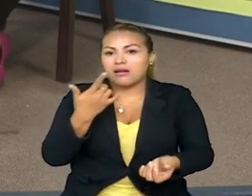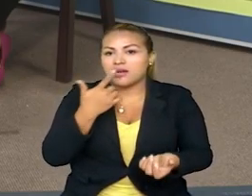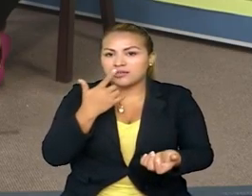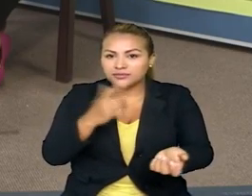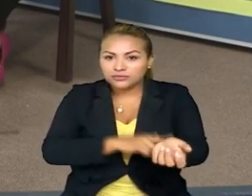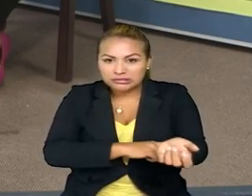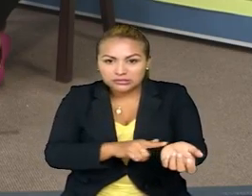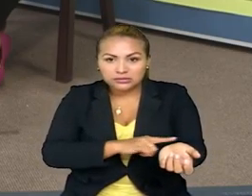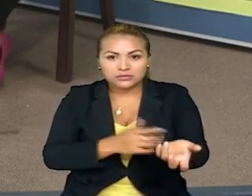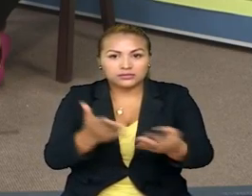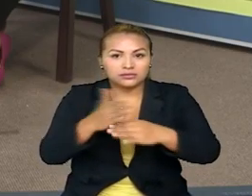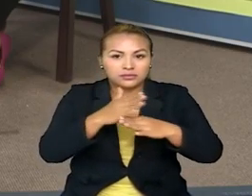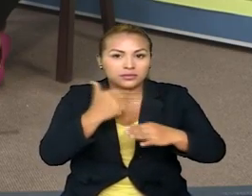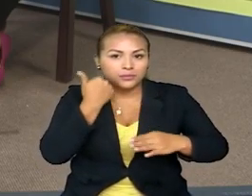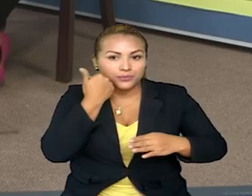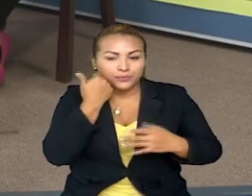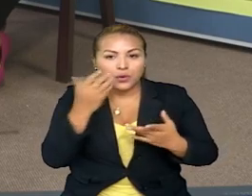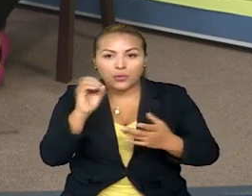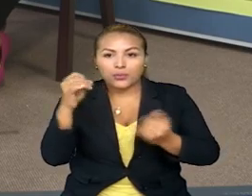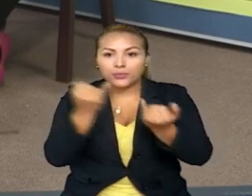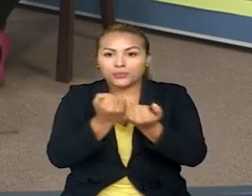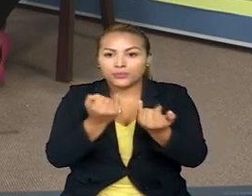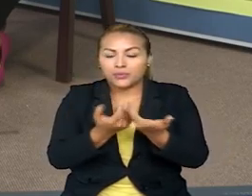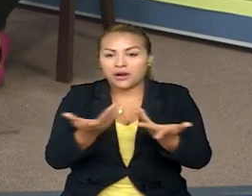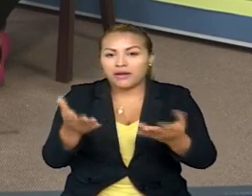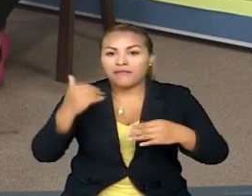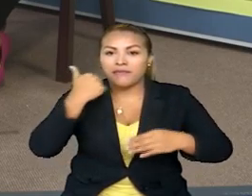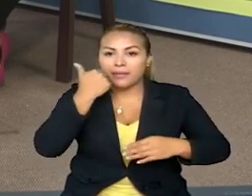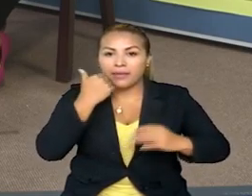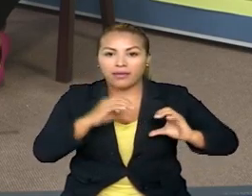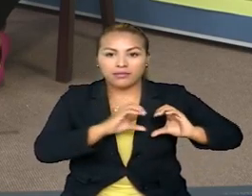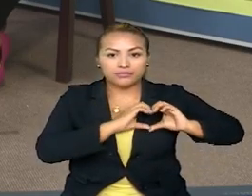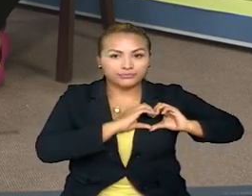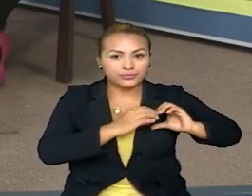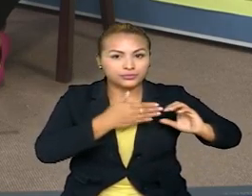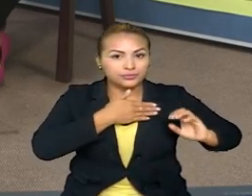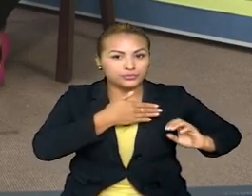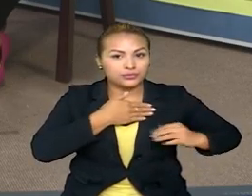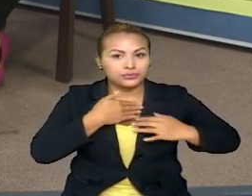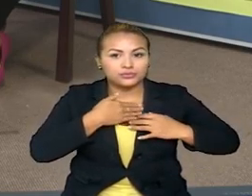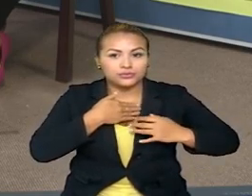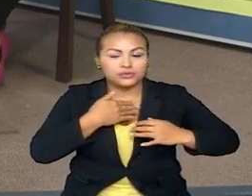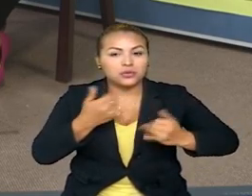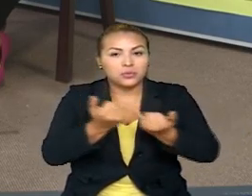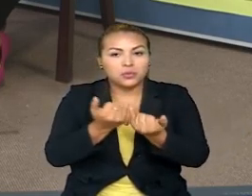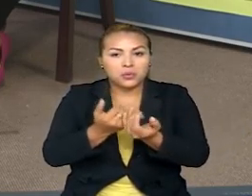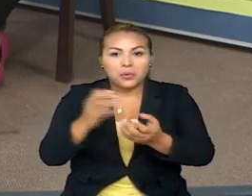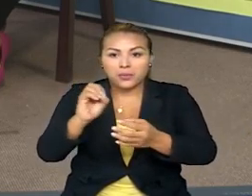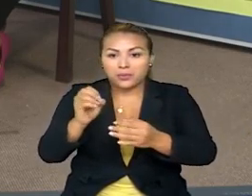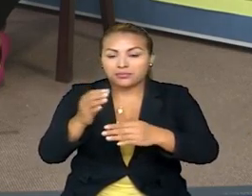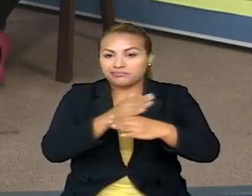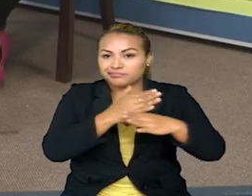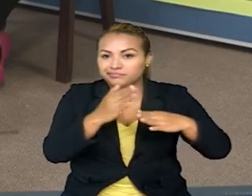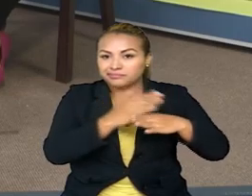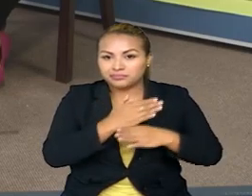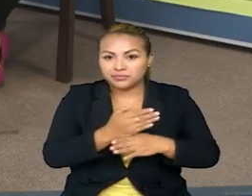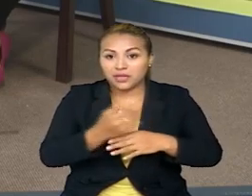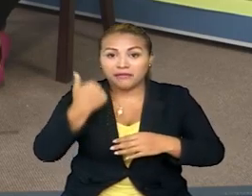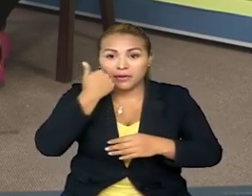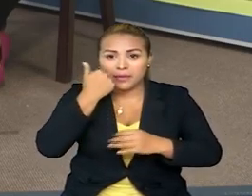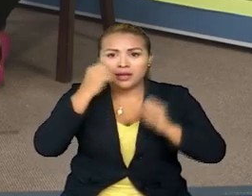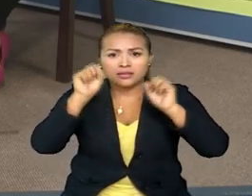arteriales las enfermedades coronarias del corazón las enfermedades vasculares como la insuficiencia venosa que se pueden